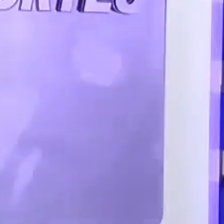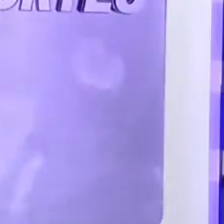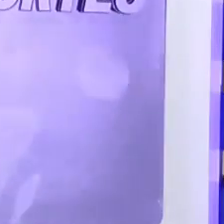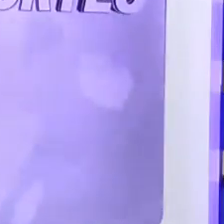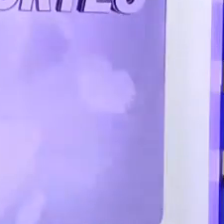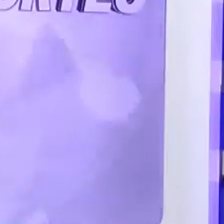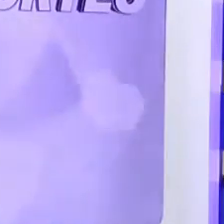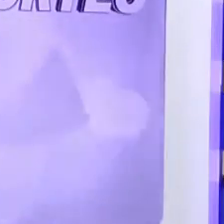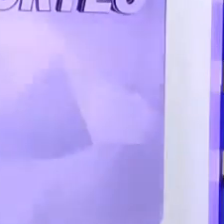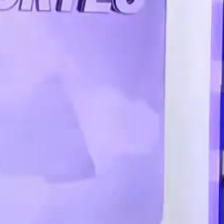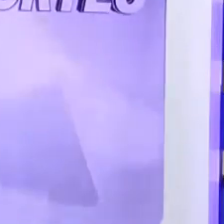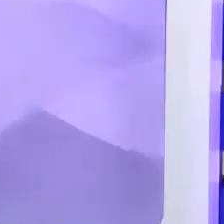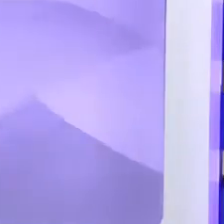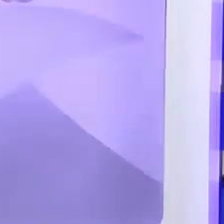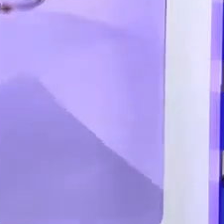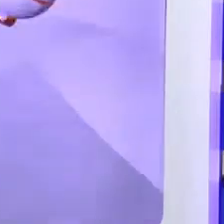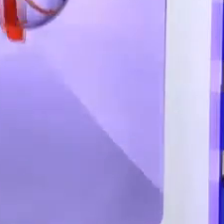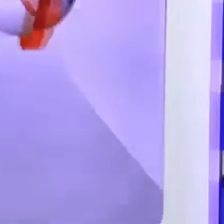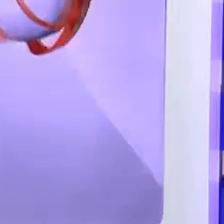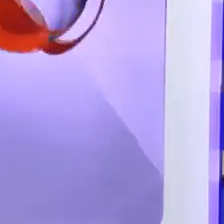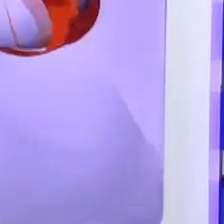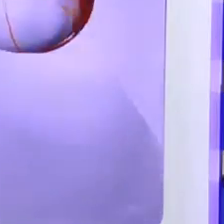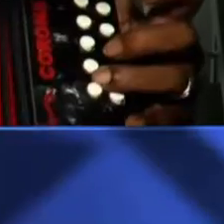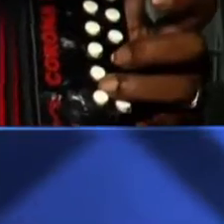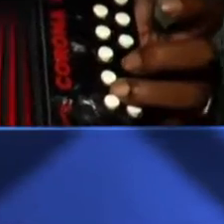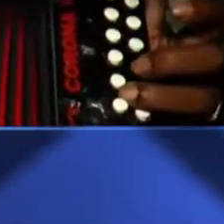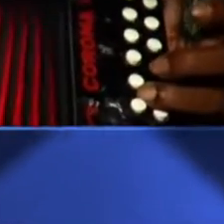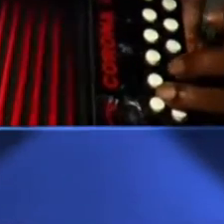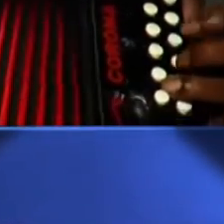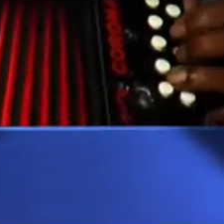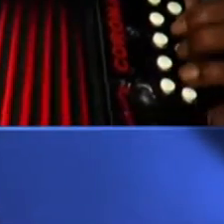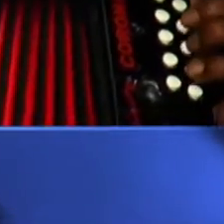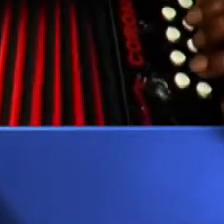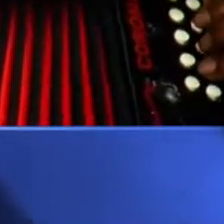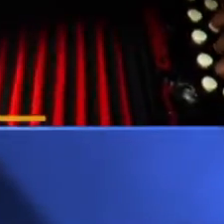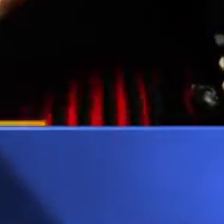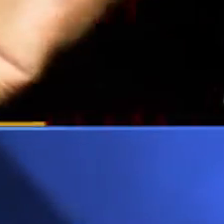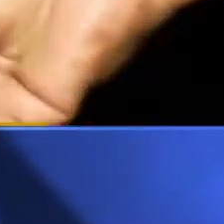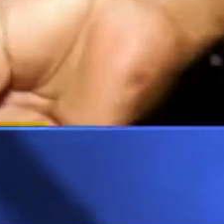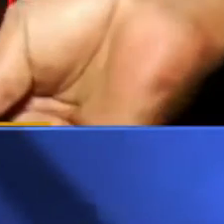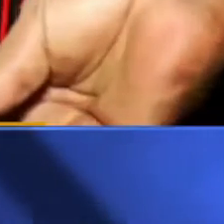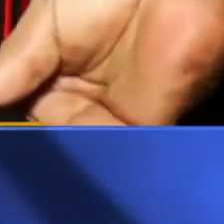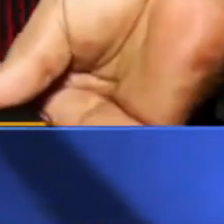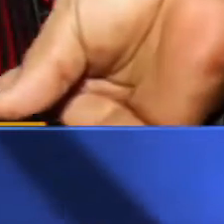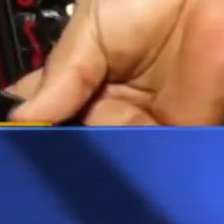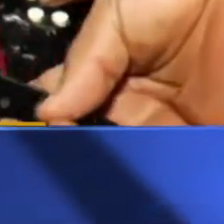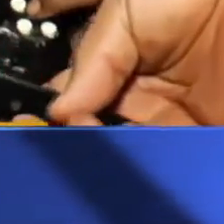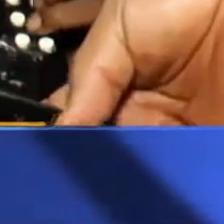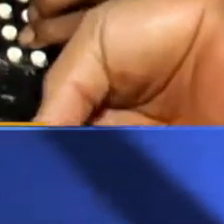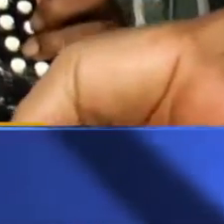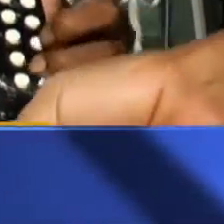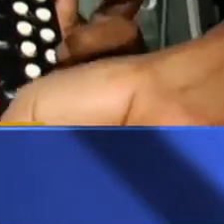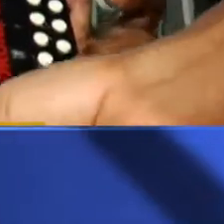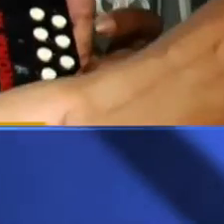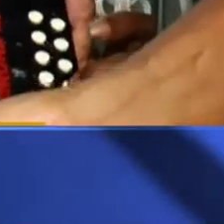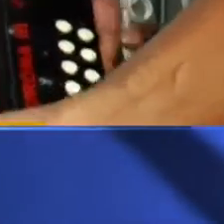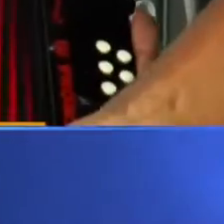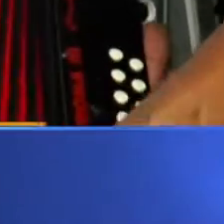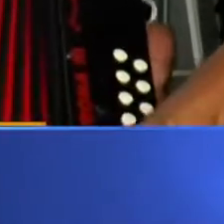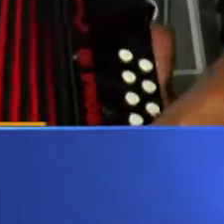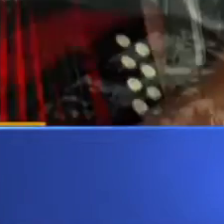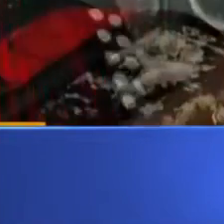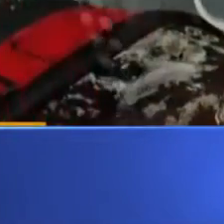Momento de hacer una pausa, pero no se mueva porque al regresar tendremos información sobre la interesante historia del Poli, el acordeonero más veterano